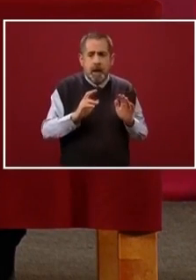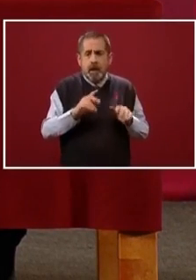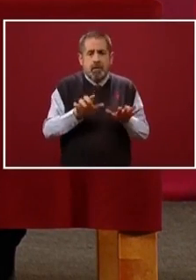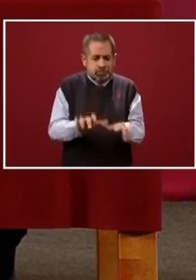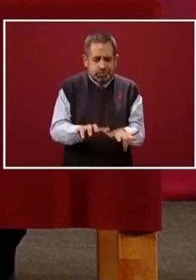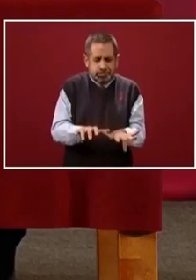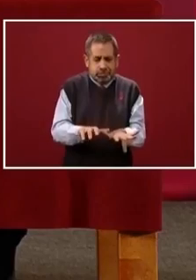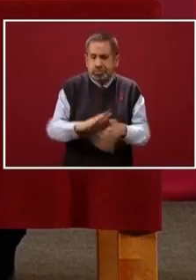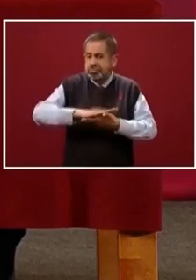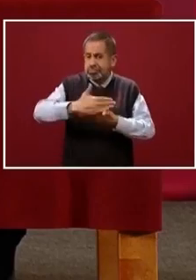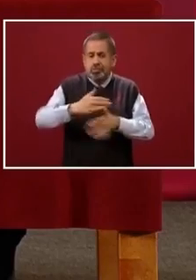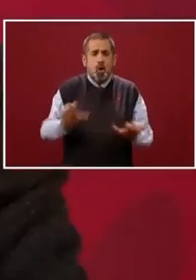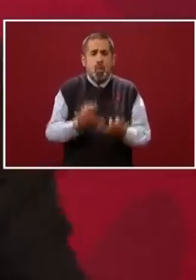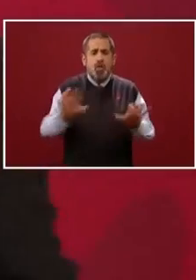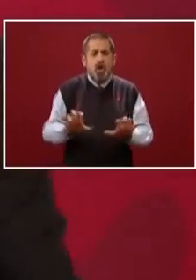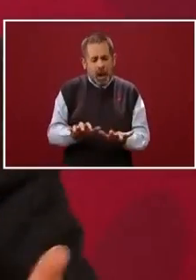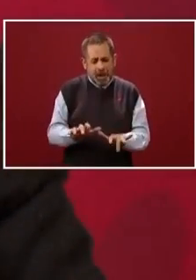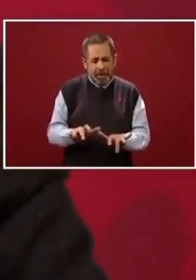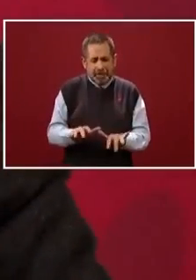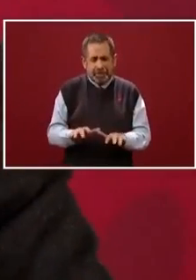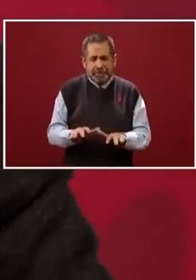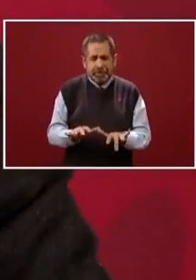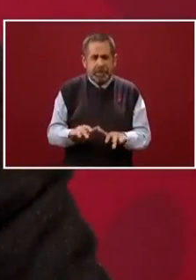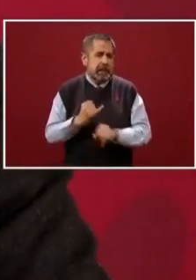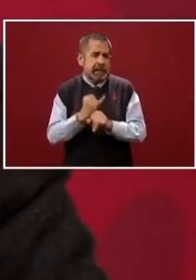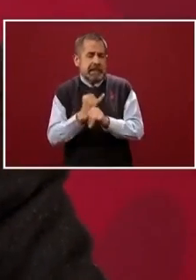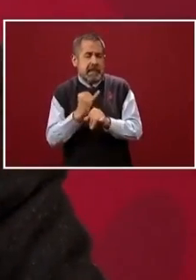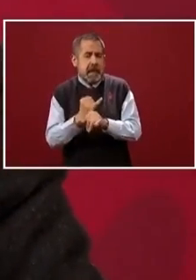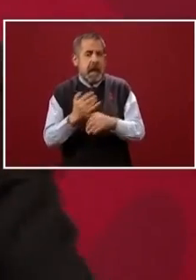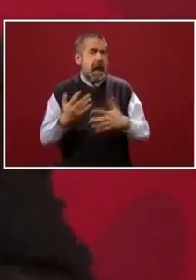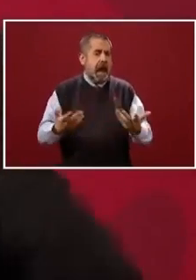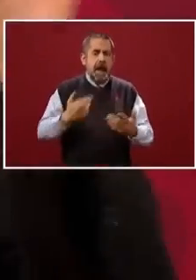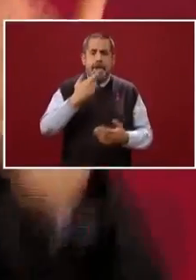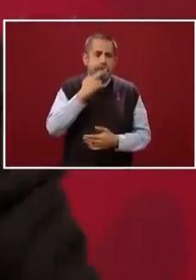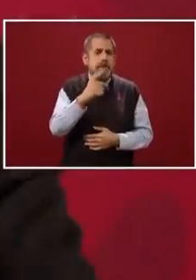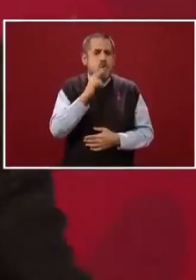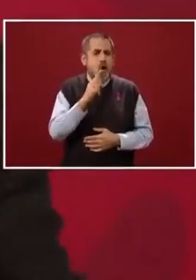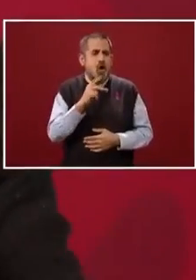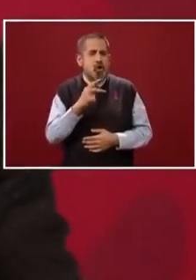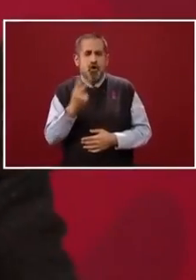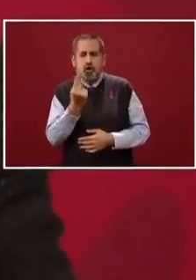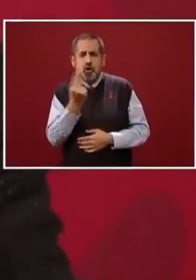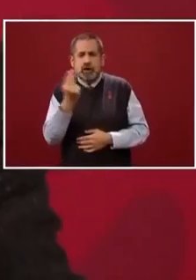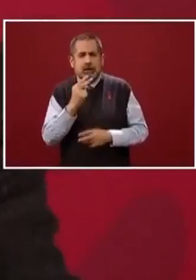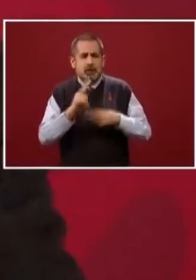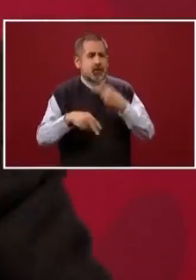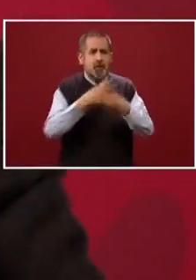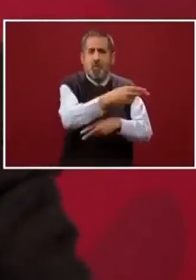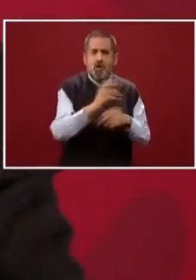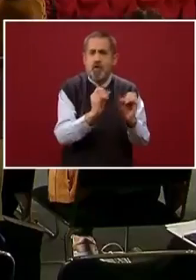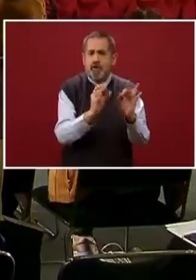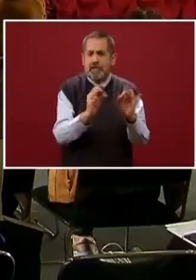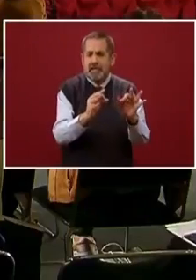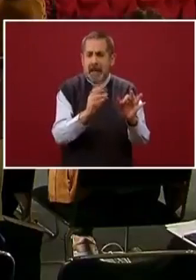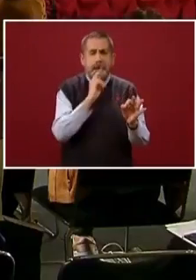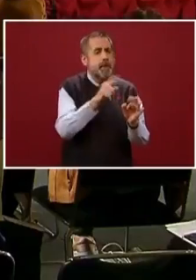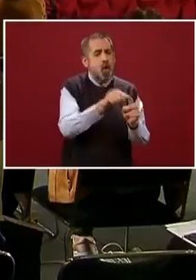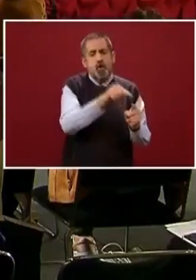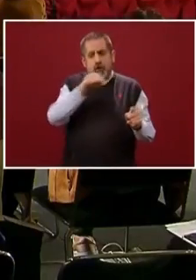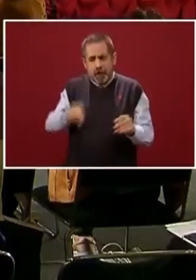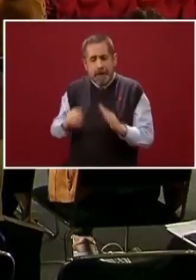con un instrumento de cómputo y utilizando el internet. Entonces, si es posible, hay que privilegiar que